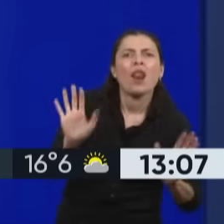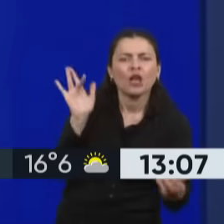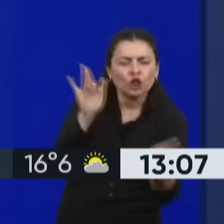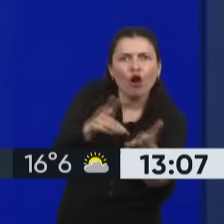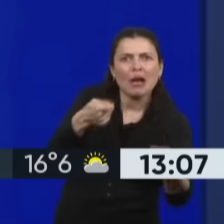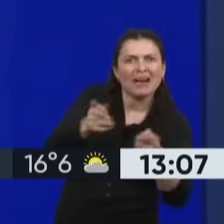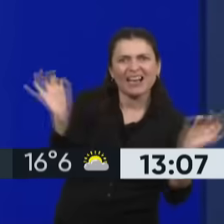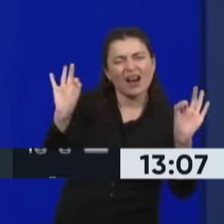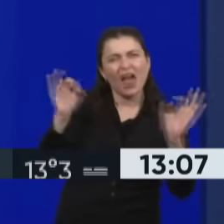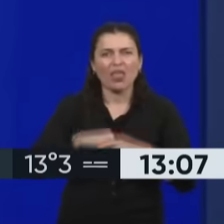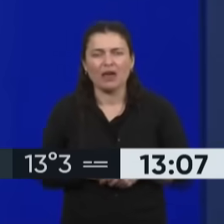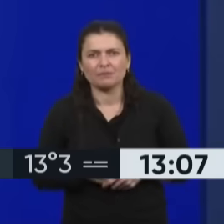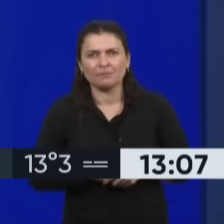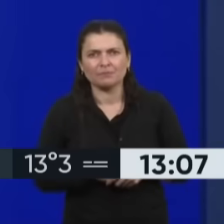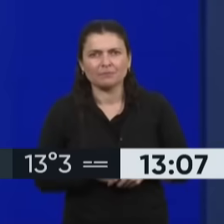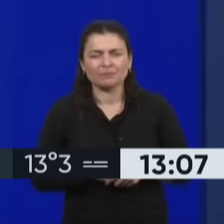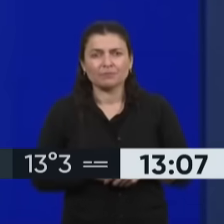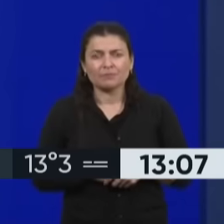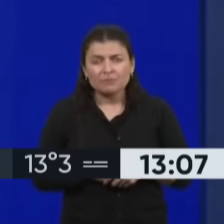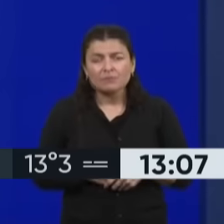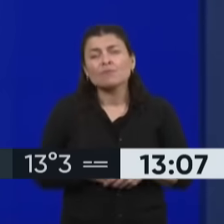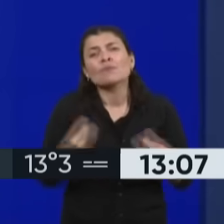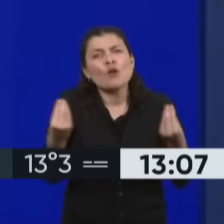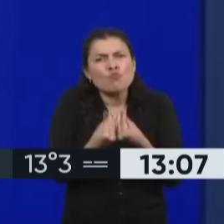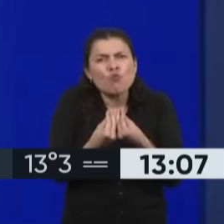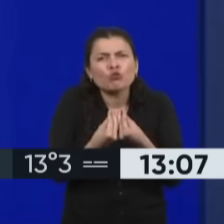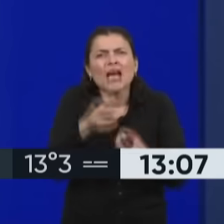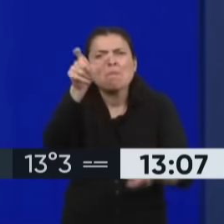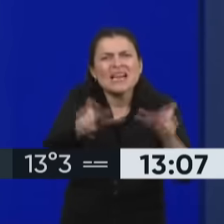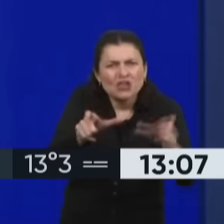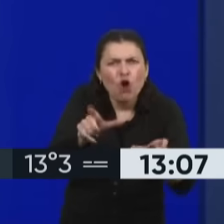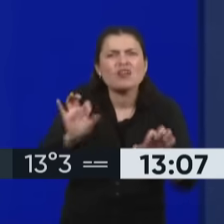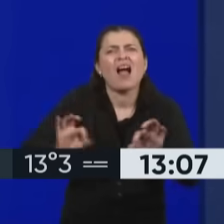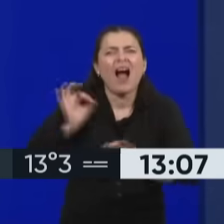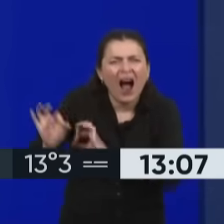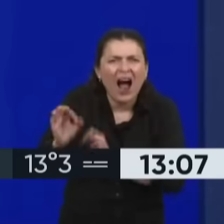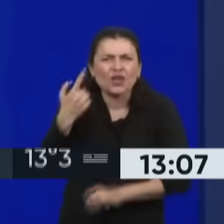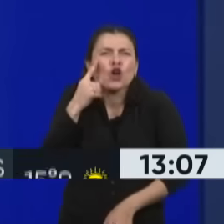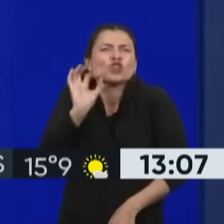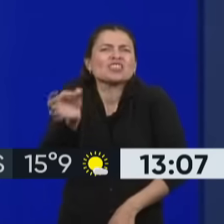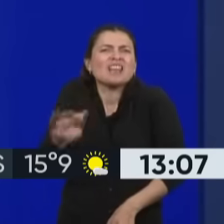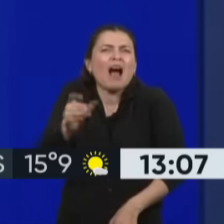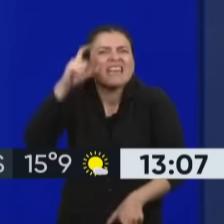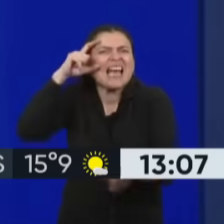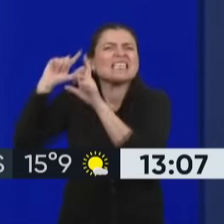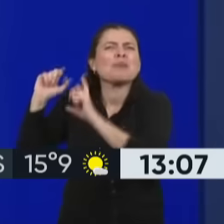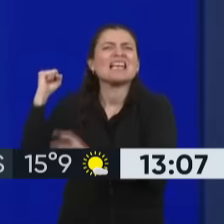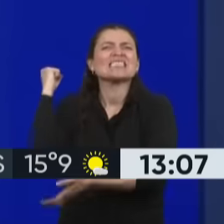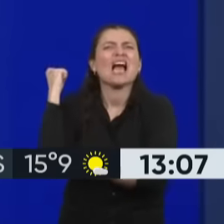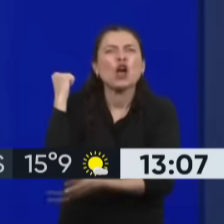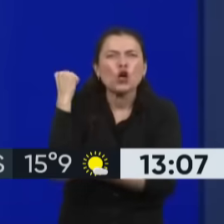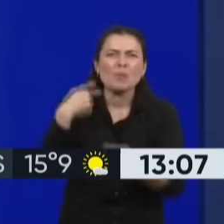hecho convergencia fuerte han vivido muchos años con déficit de cuenta corriente. Así es que cuando les aparecen